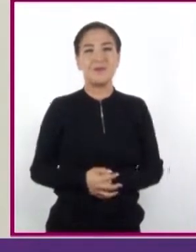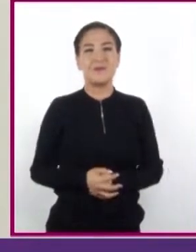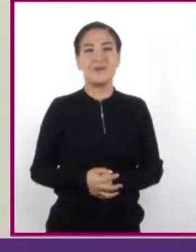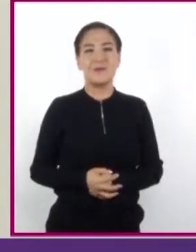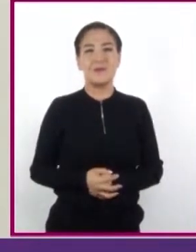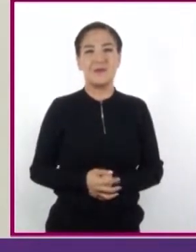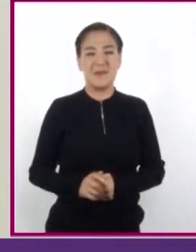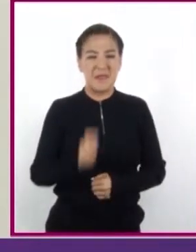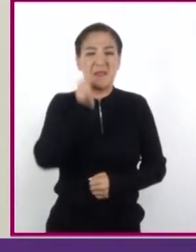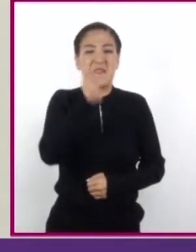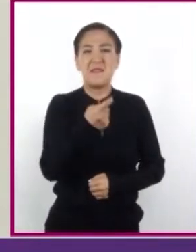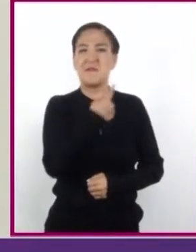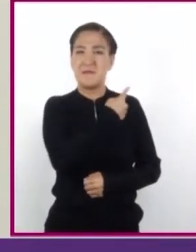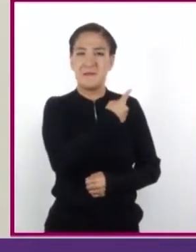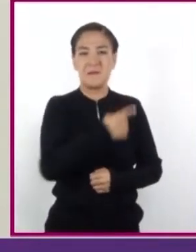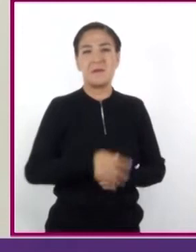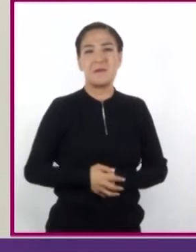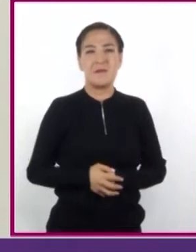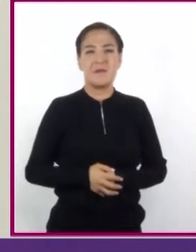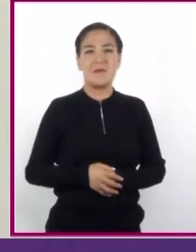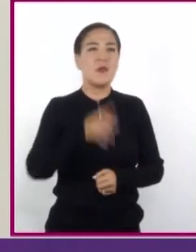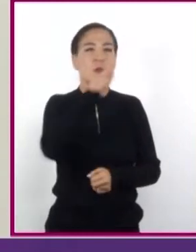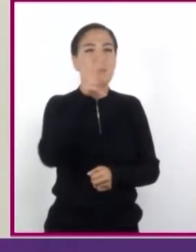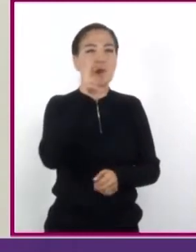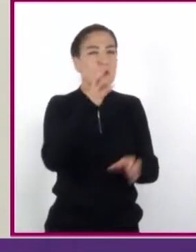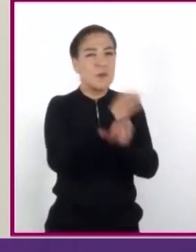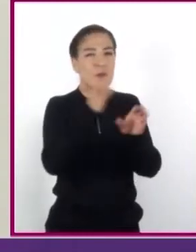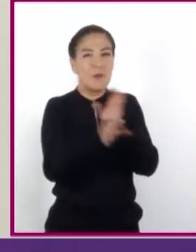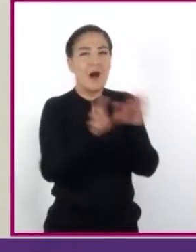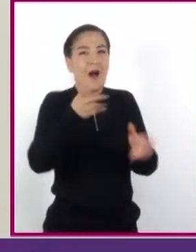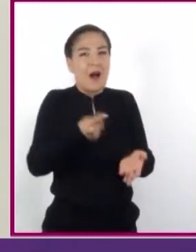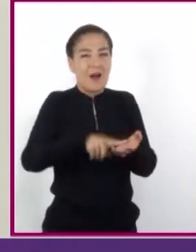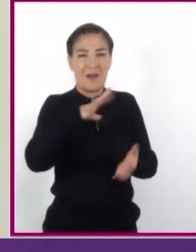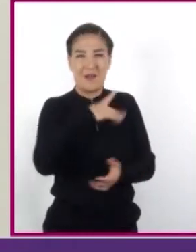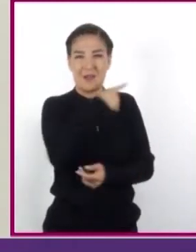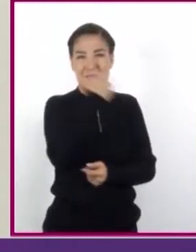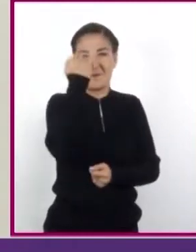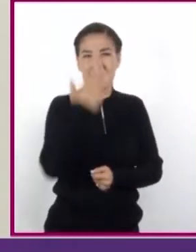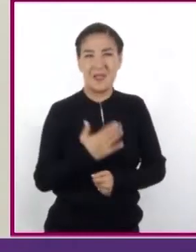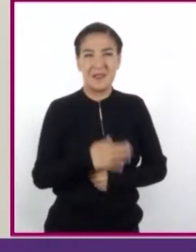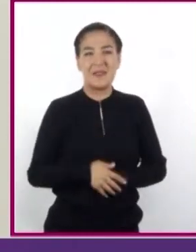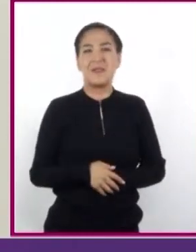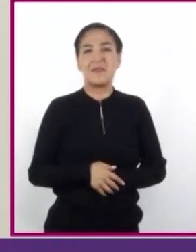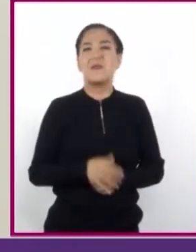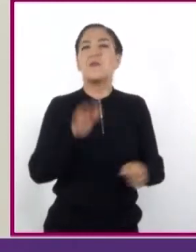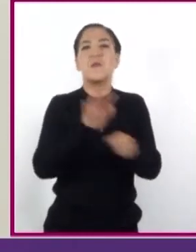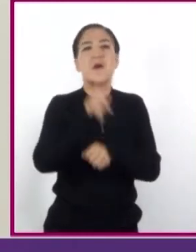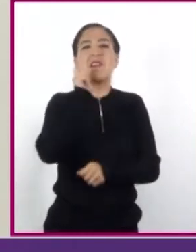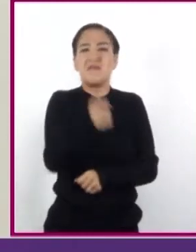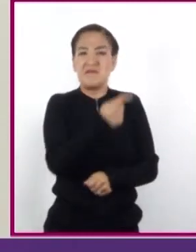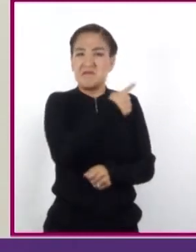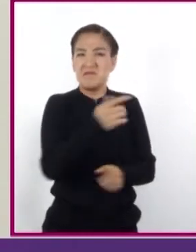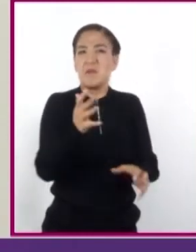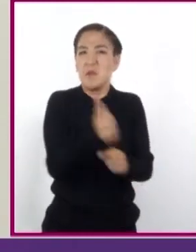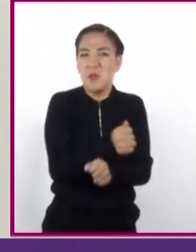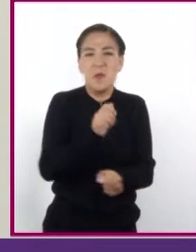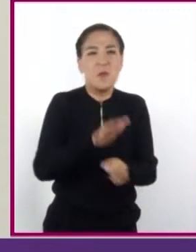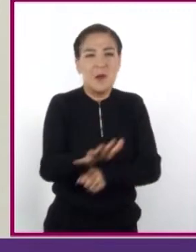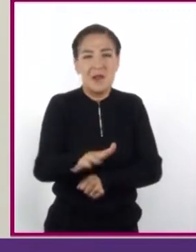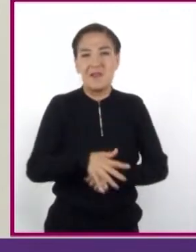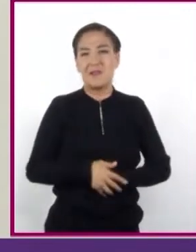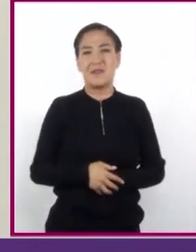¿Qué es? ¿Qué elementos observan? ¿Cuál será su significado? ¿A